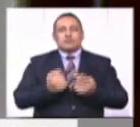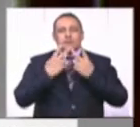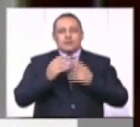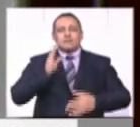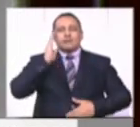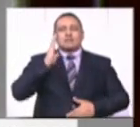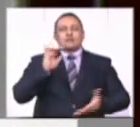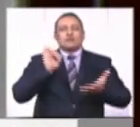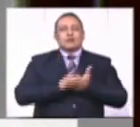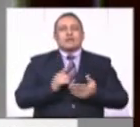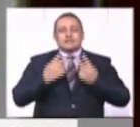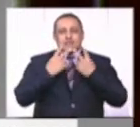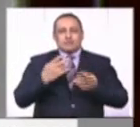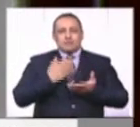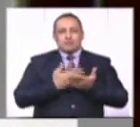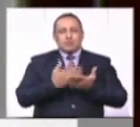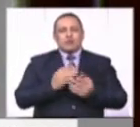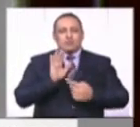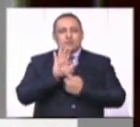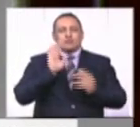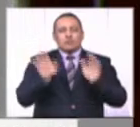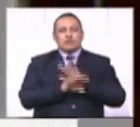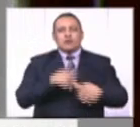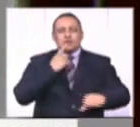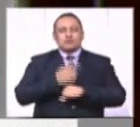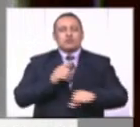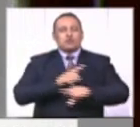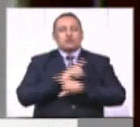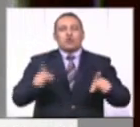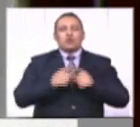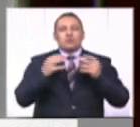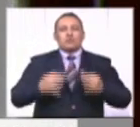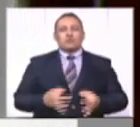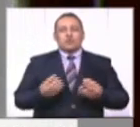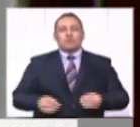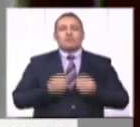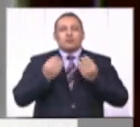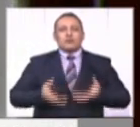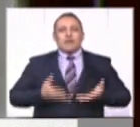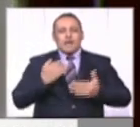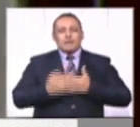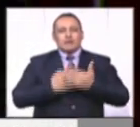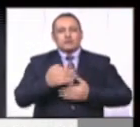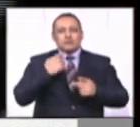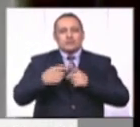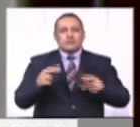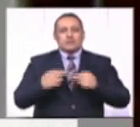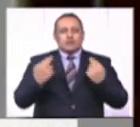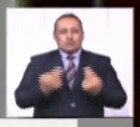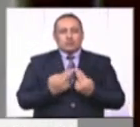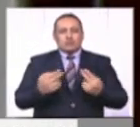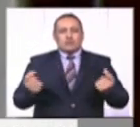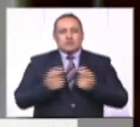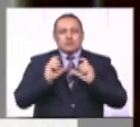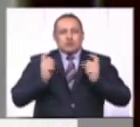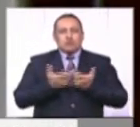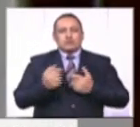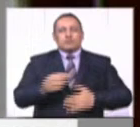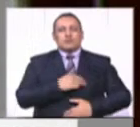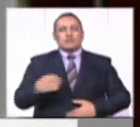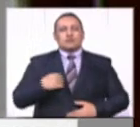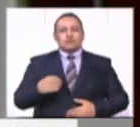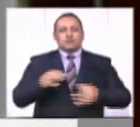mandato que se ha establecido que el denunciado no cumplió pues llevó a cabo una serie de sesiones de consejo de